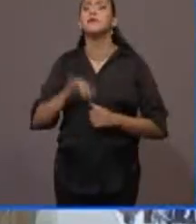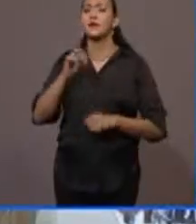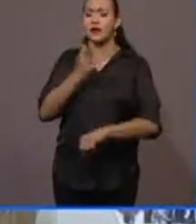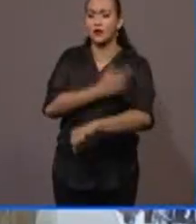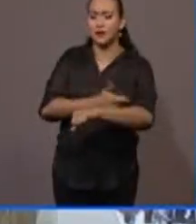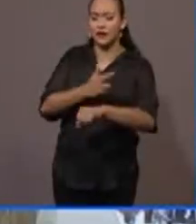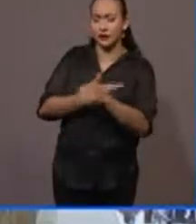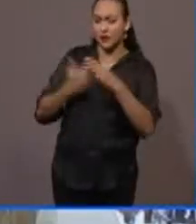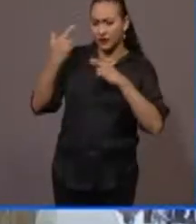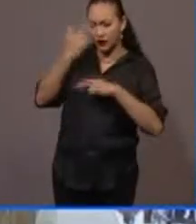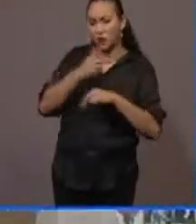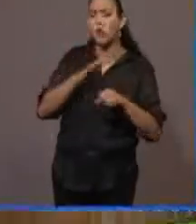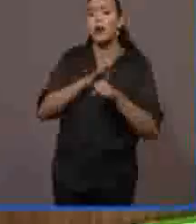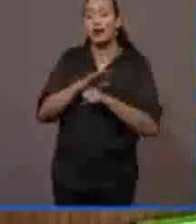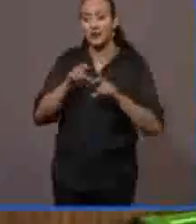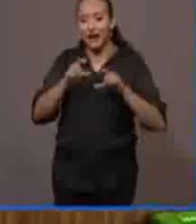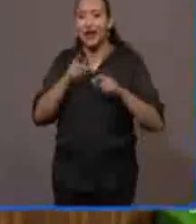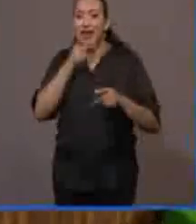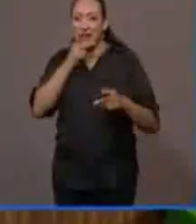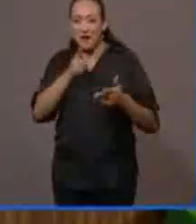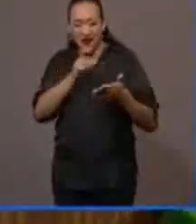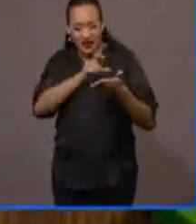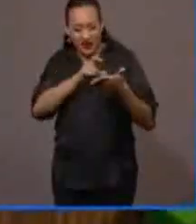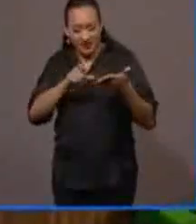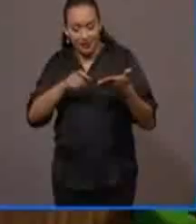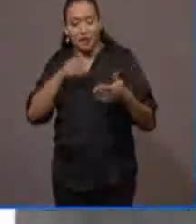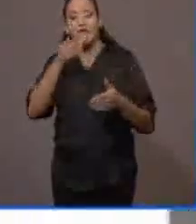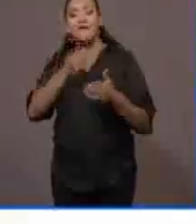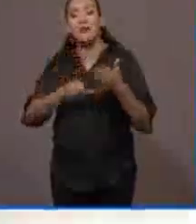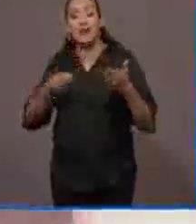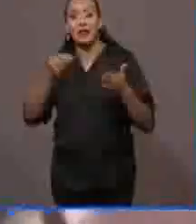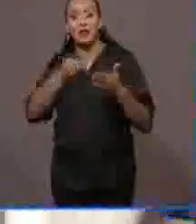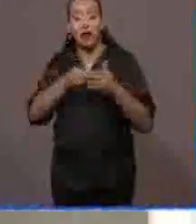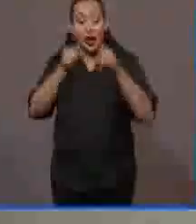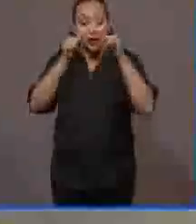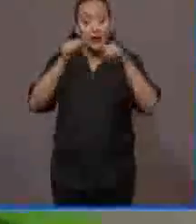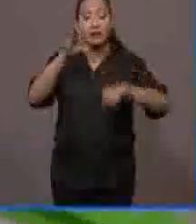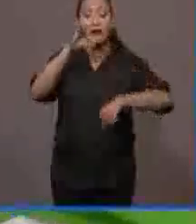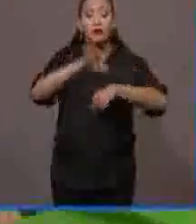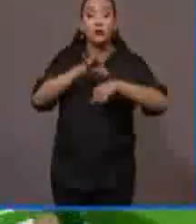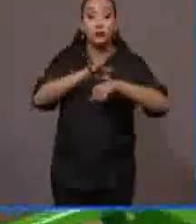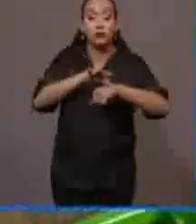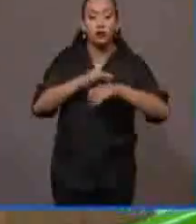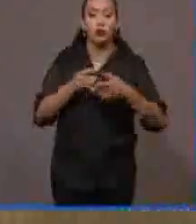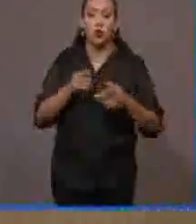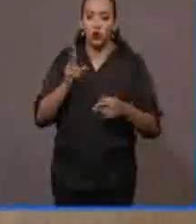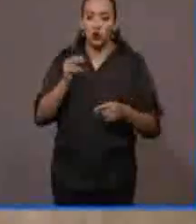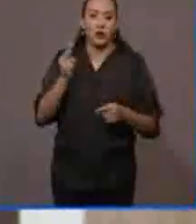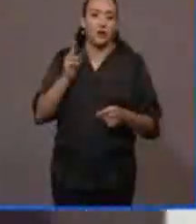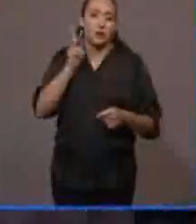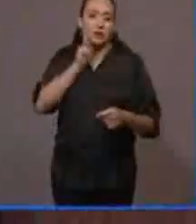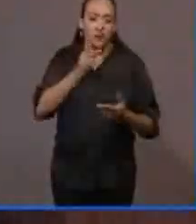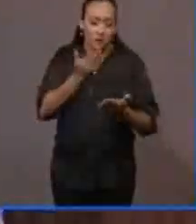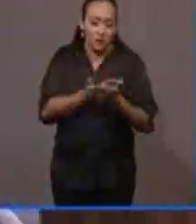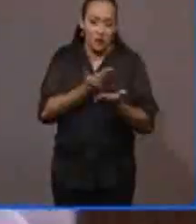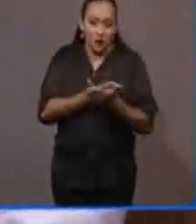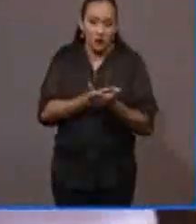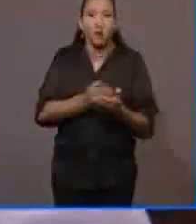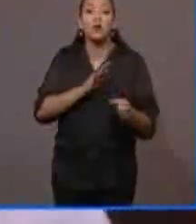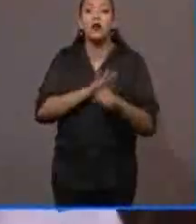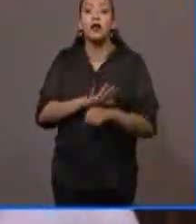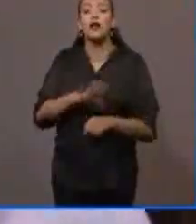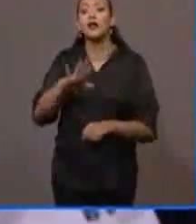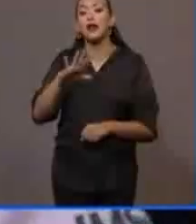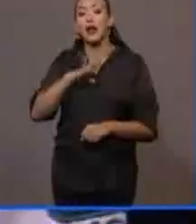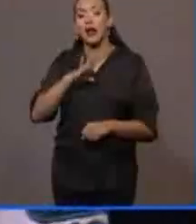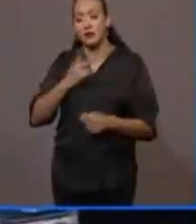la suspensión contra la omisión de proporcionar atención médica sin necesidad de acreditar con pruebas documentales la existencia